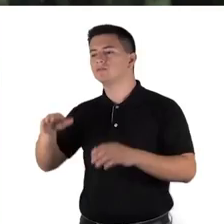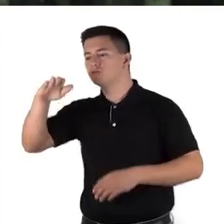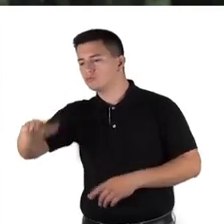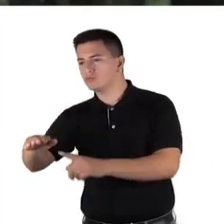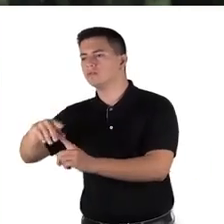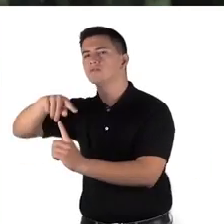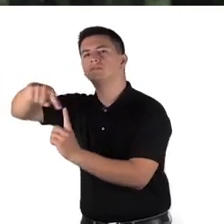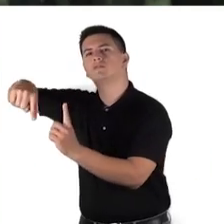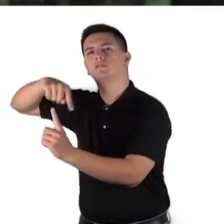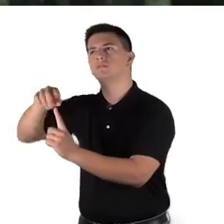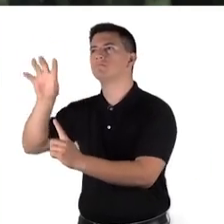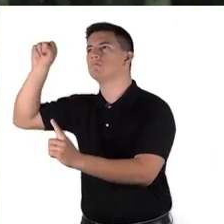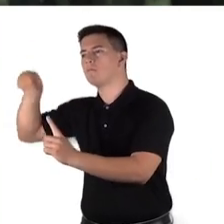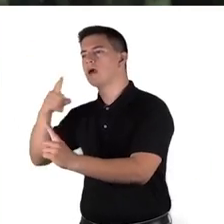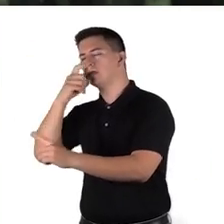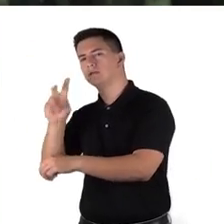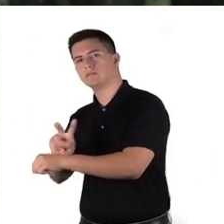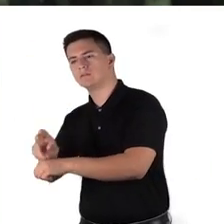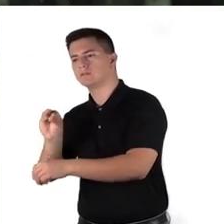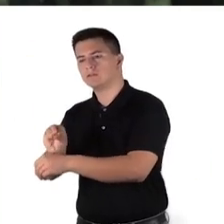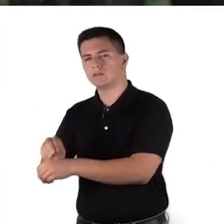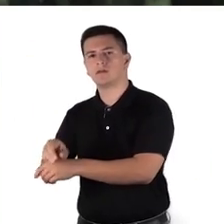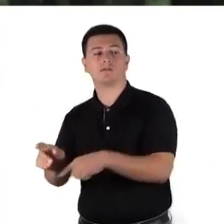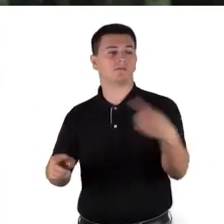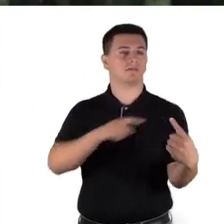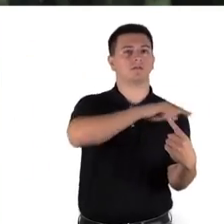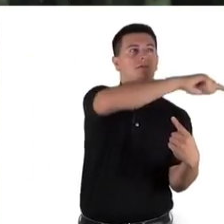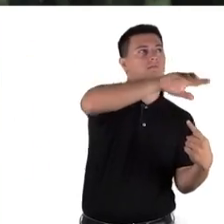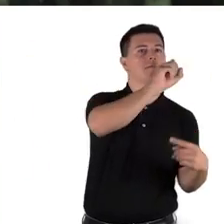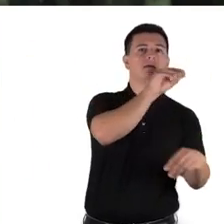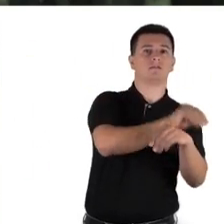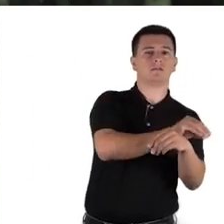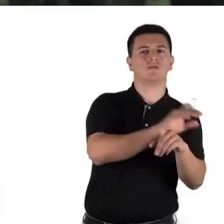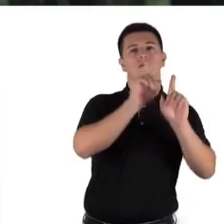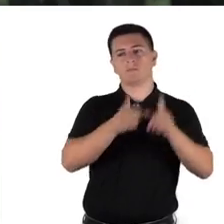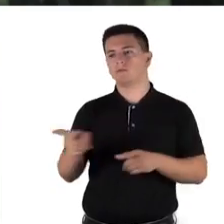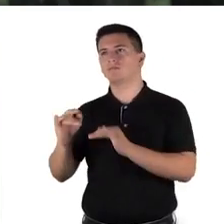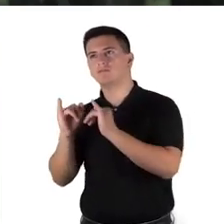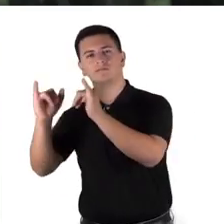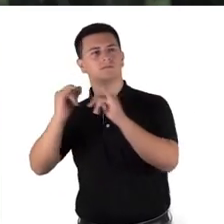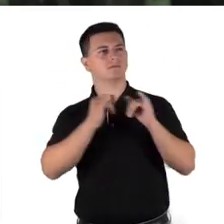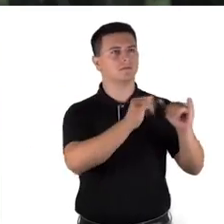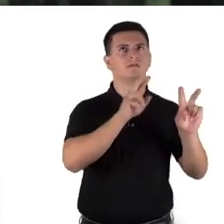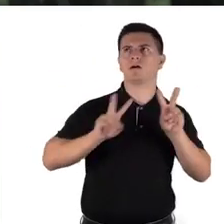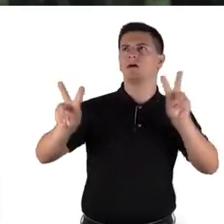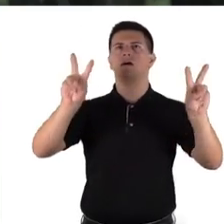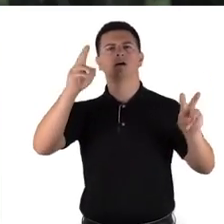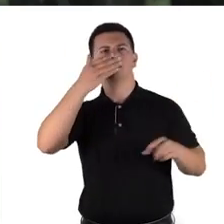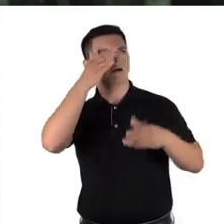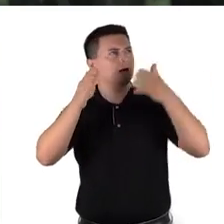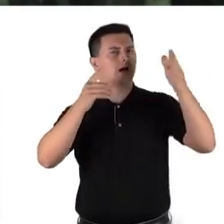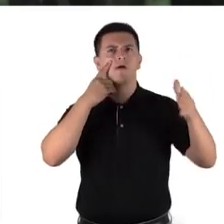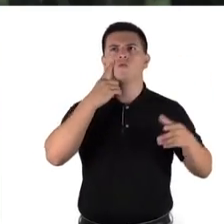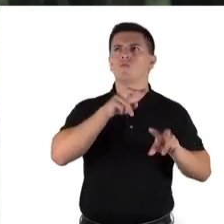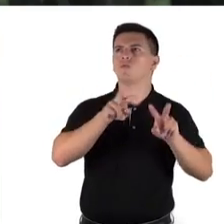factores que influencian el aprendizaje y el desarrollo de los niños. La forma de crianza, el ambiente, las oportunidades que le damos también para